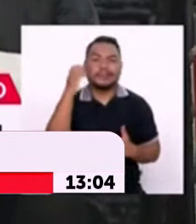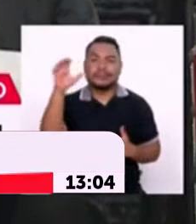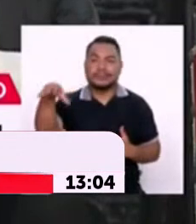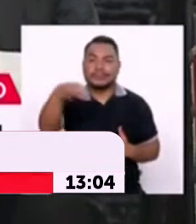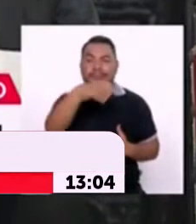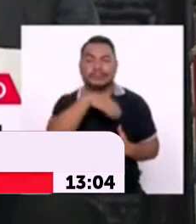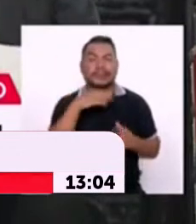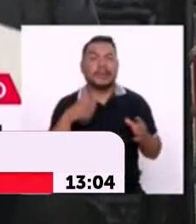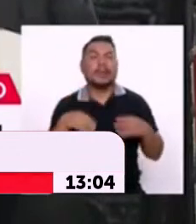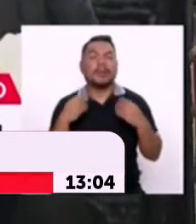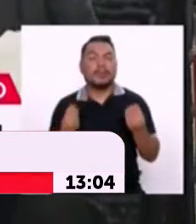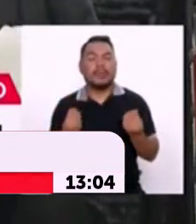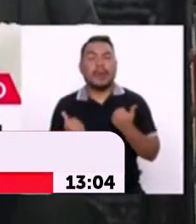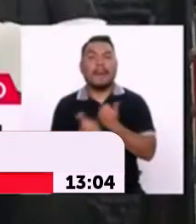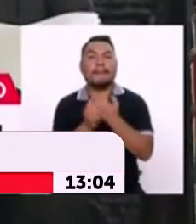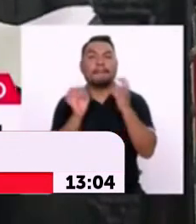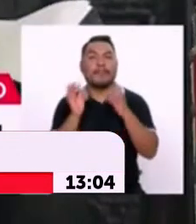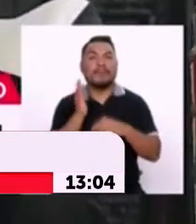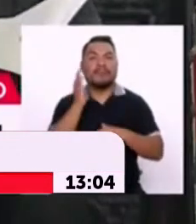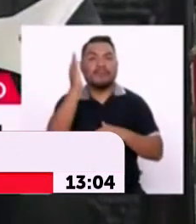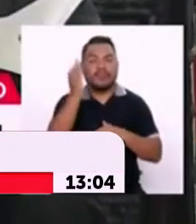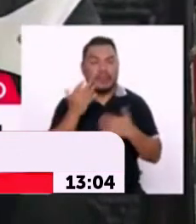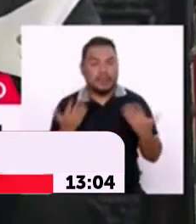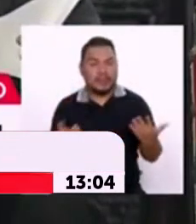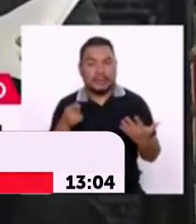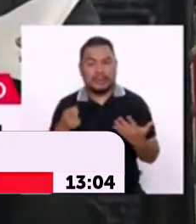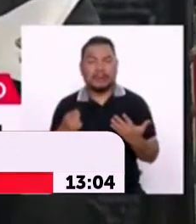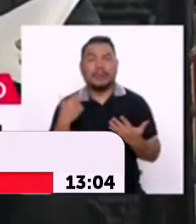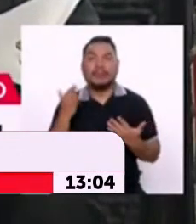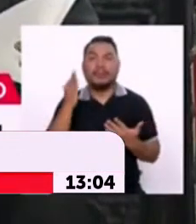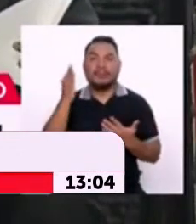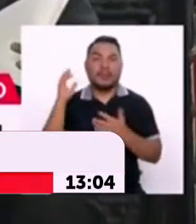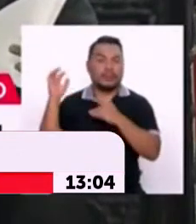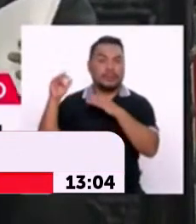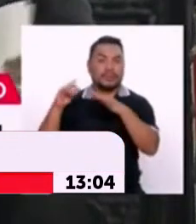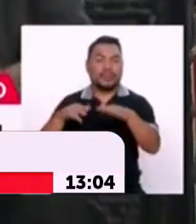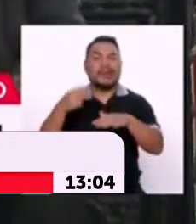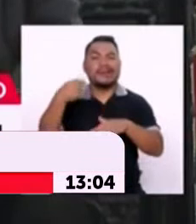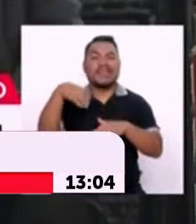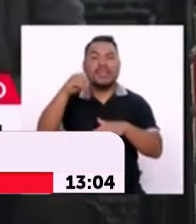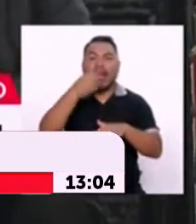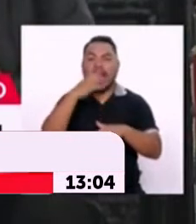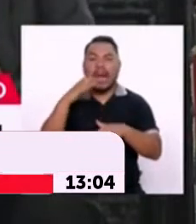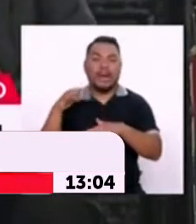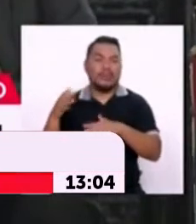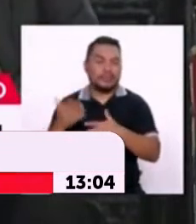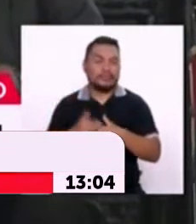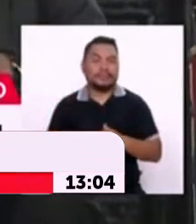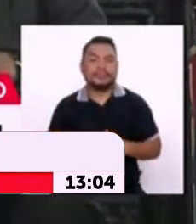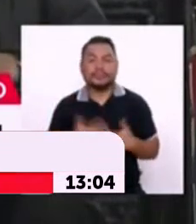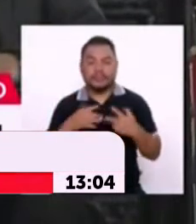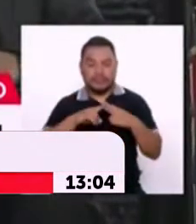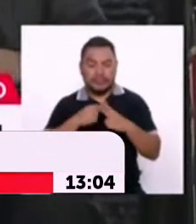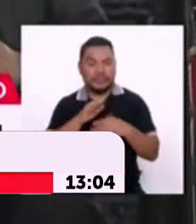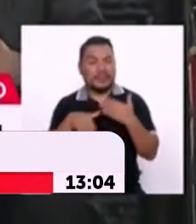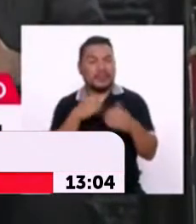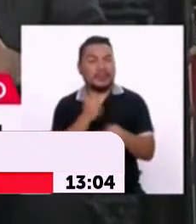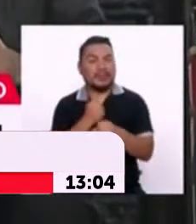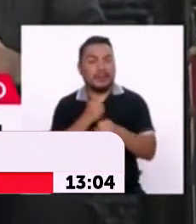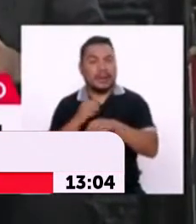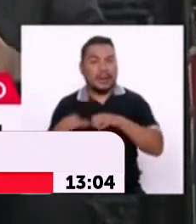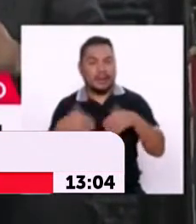acciones sobre un peligro inminente como consecuencia de este escenario de riesgo. Se han dado inicio a todas las